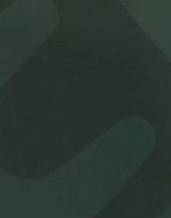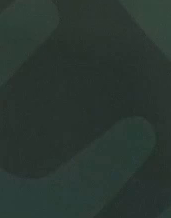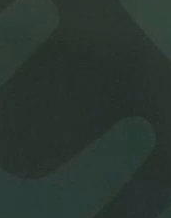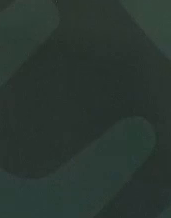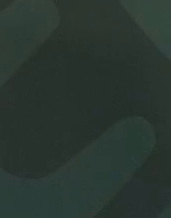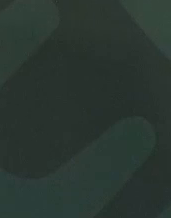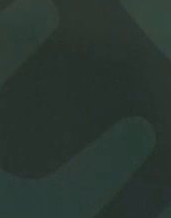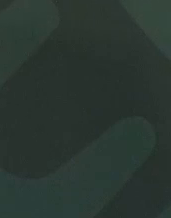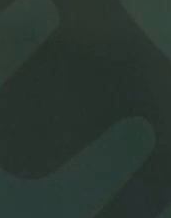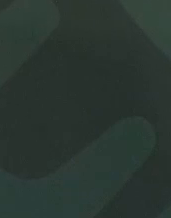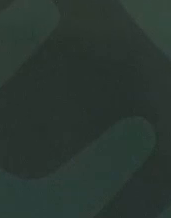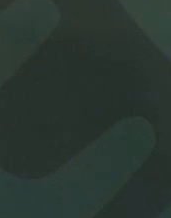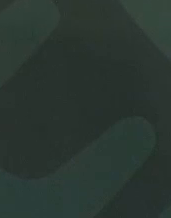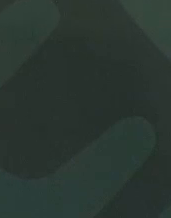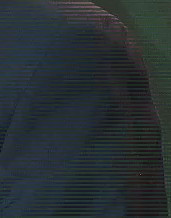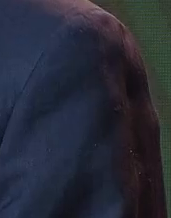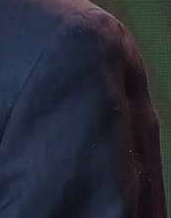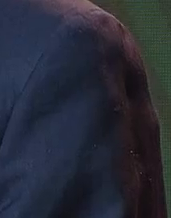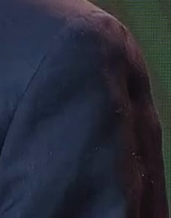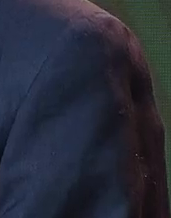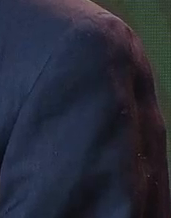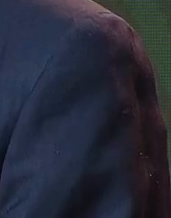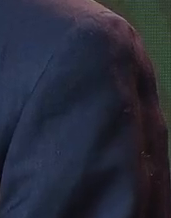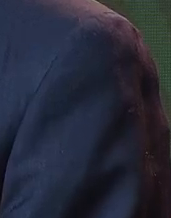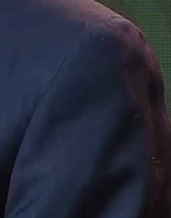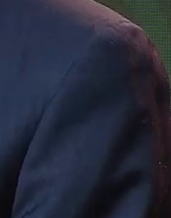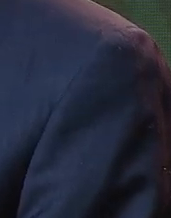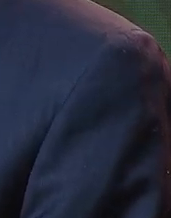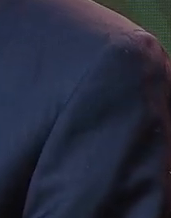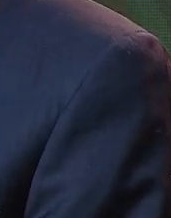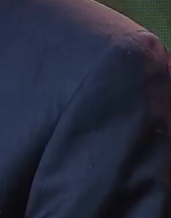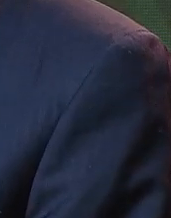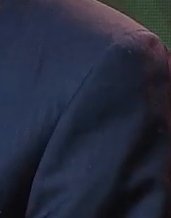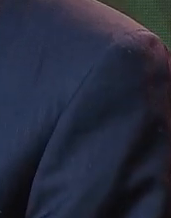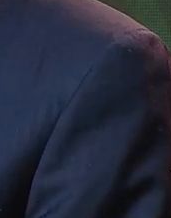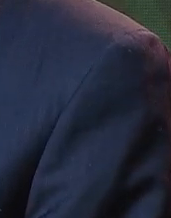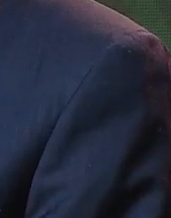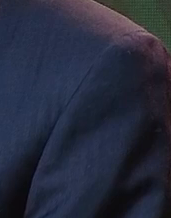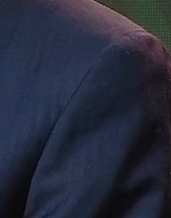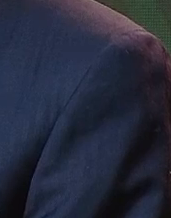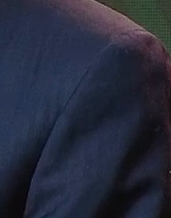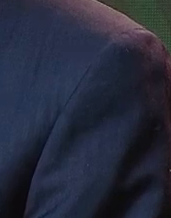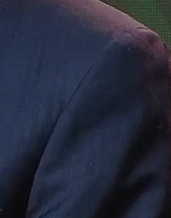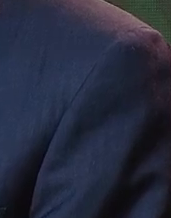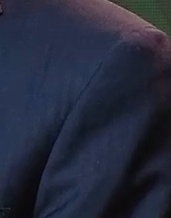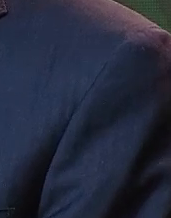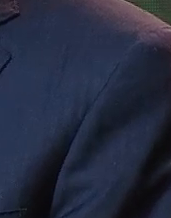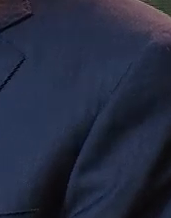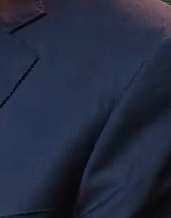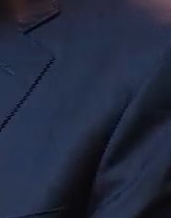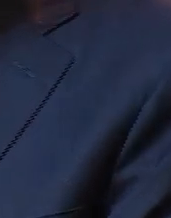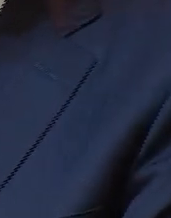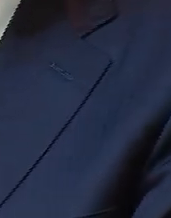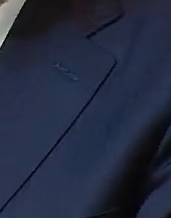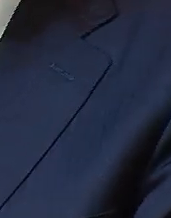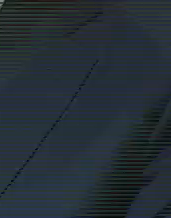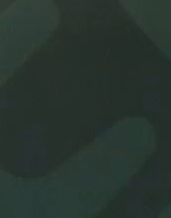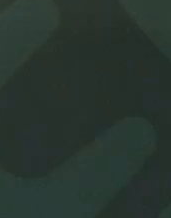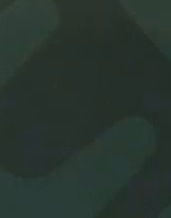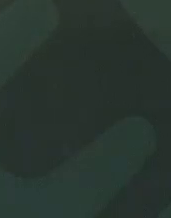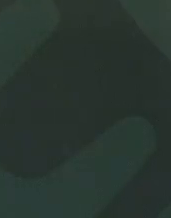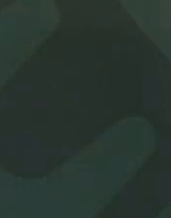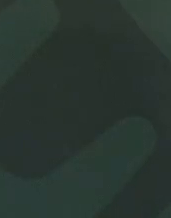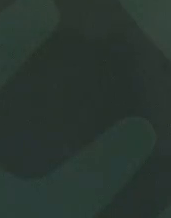maquiladoras, están ofreciendo empleos y ya hay un número considerable de migrantes